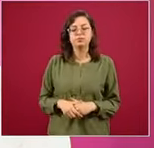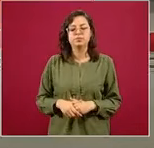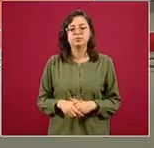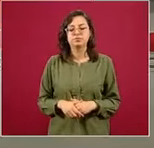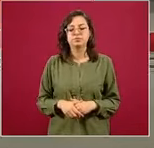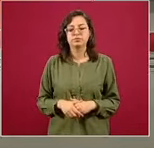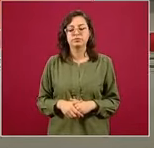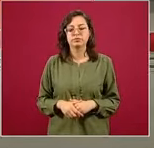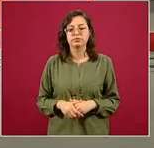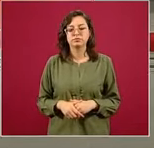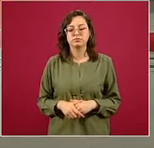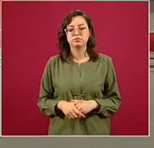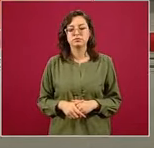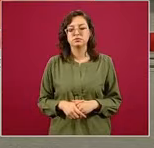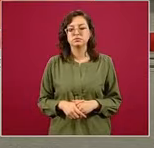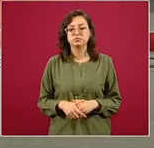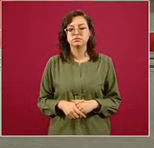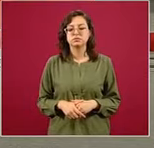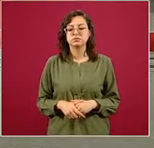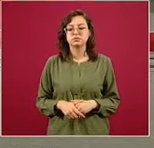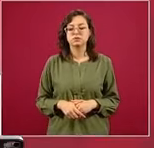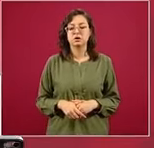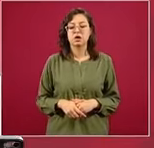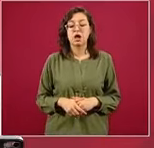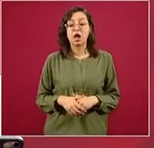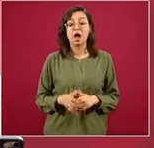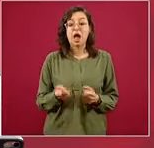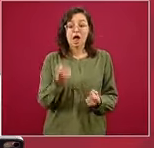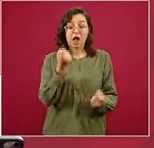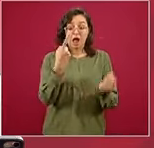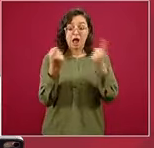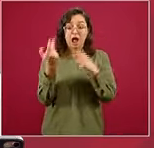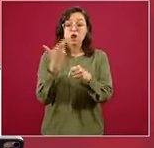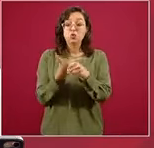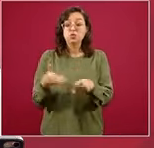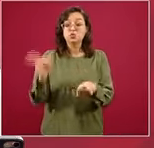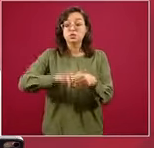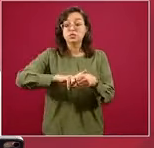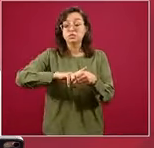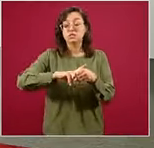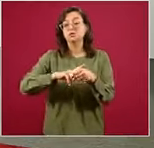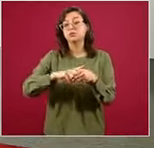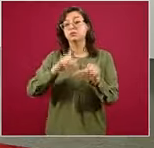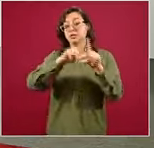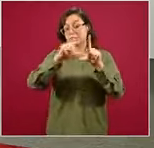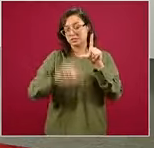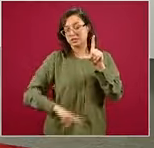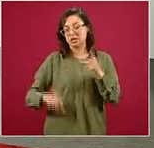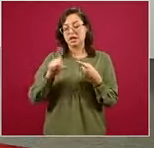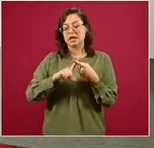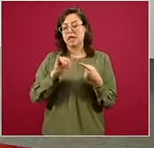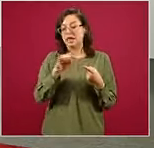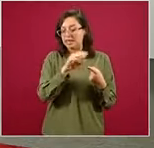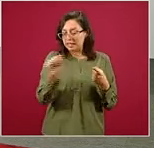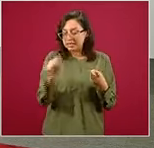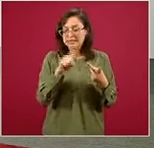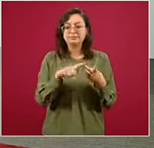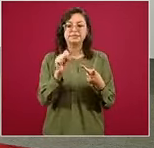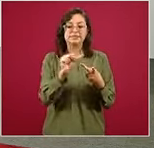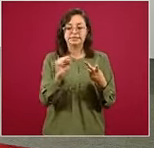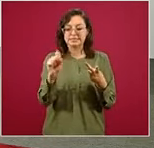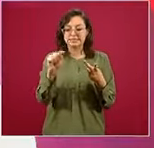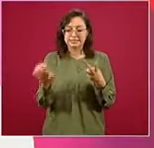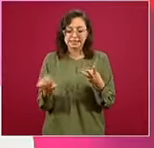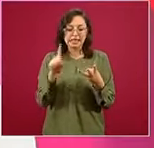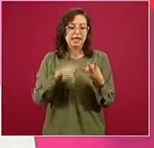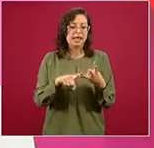Donde existen hospitales de instituciones nacionales como el IMSS, el ISSSTE, Pemex, los apoyos que está dando